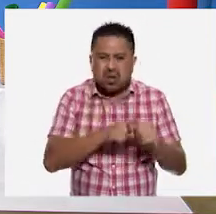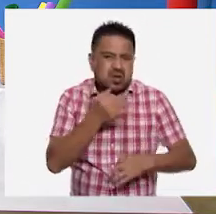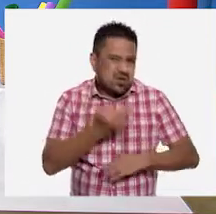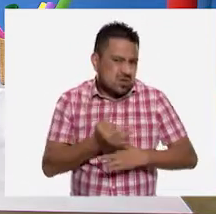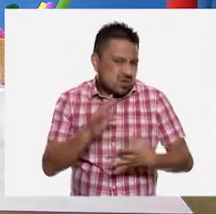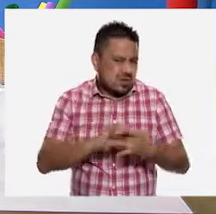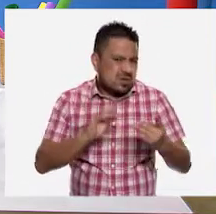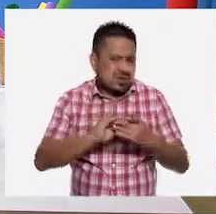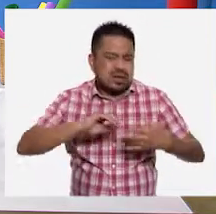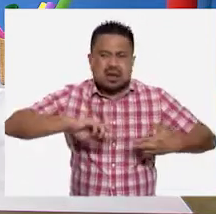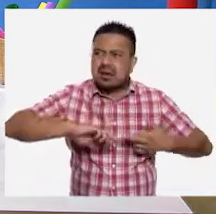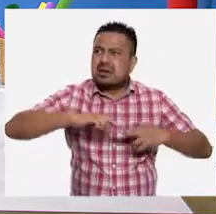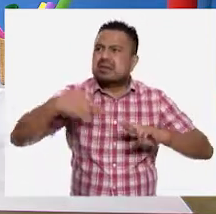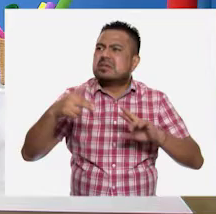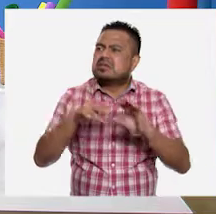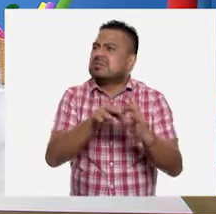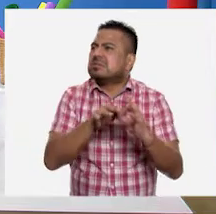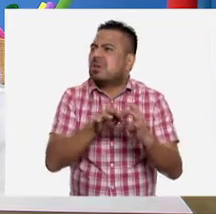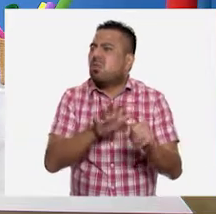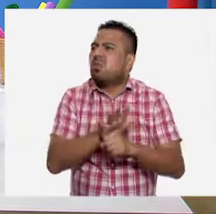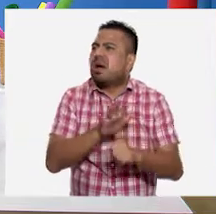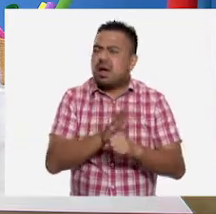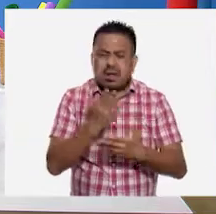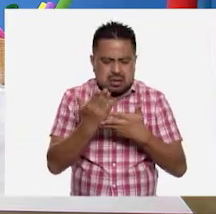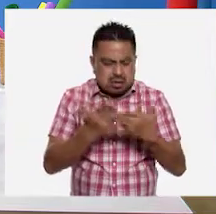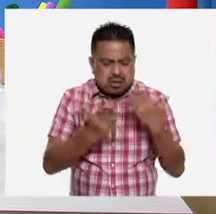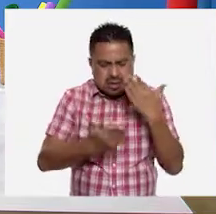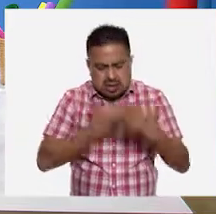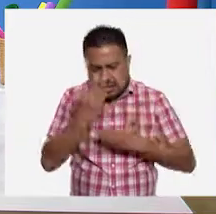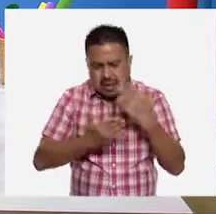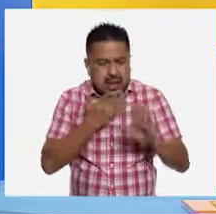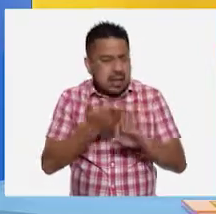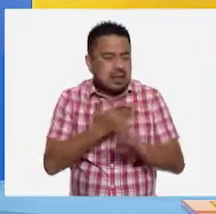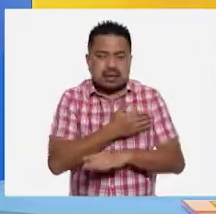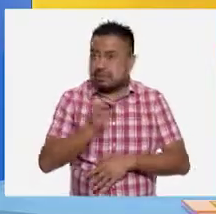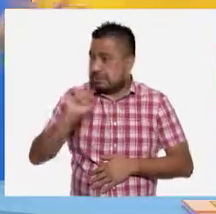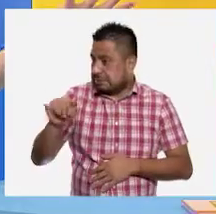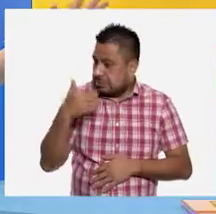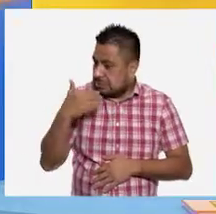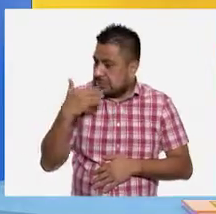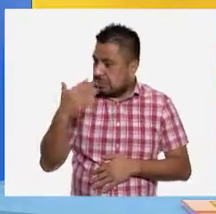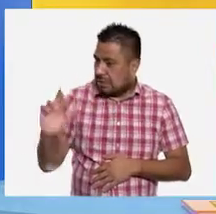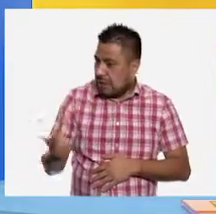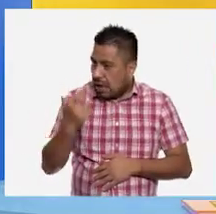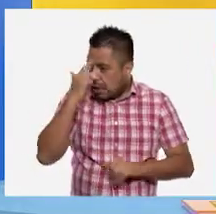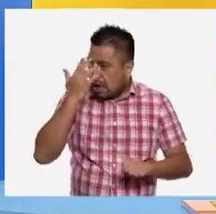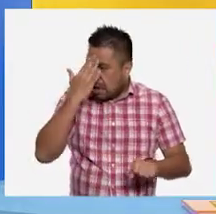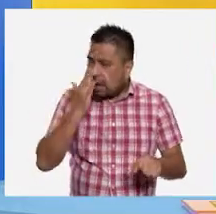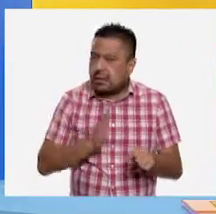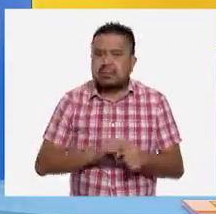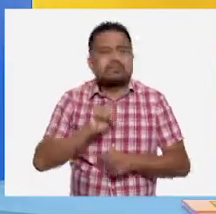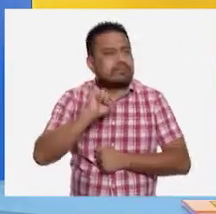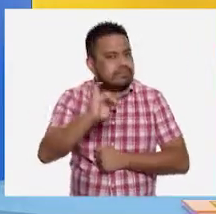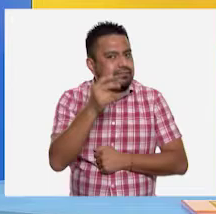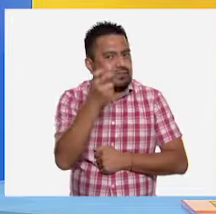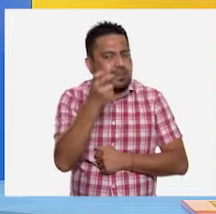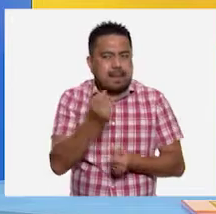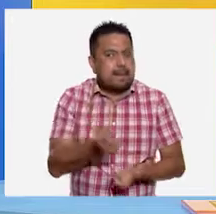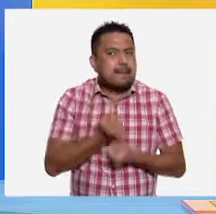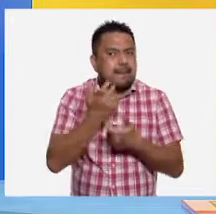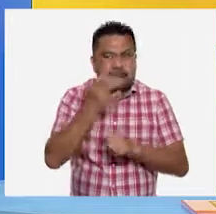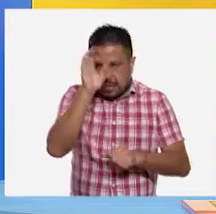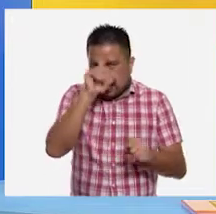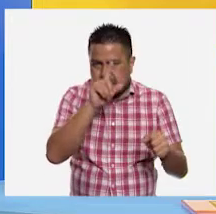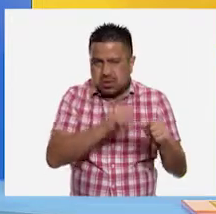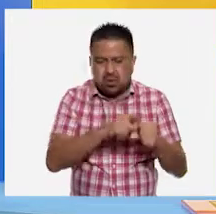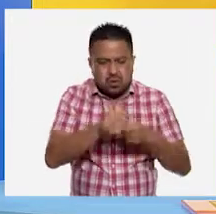hoy están relacionadas con las que estudiamos antes? ¡Qué bueno que lo recuerdas! Sí, efectivamente, Jenny. Las manifestaciones